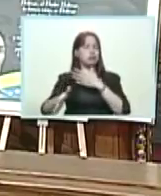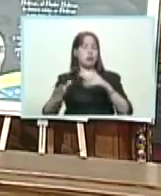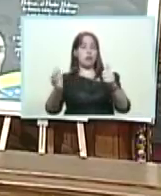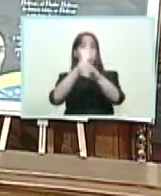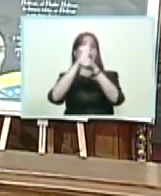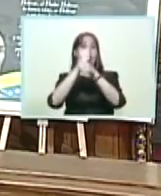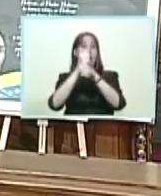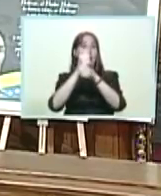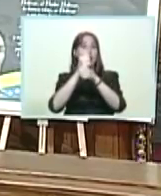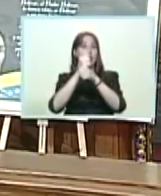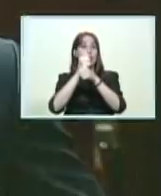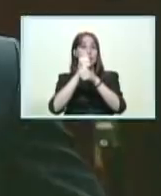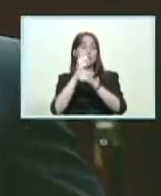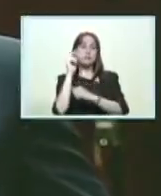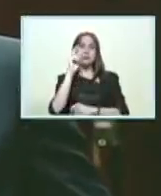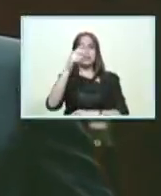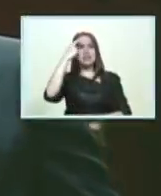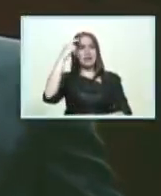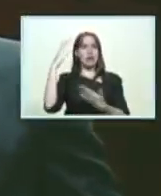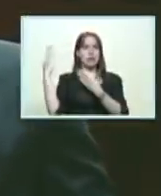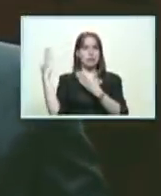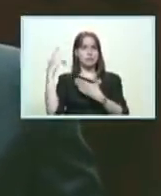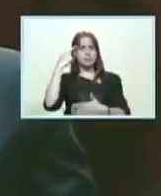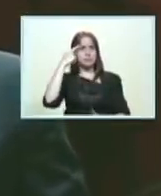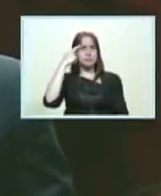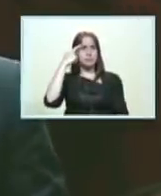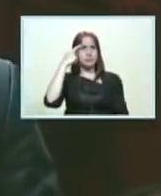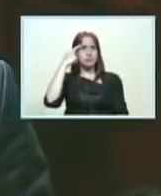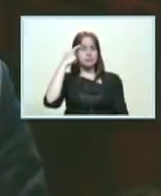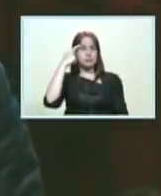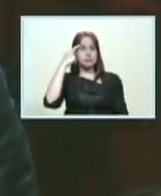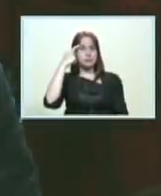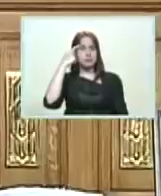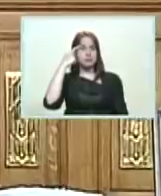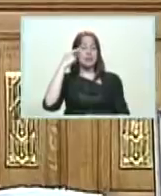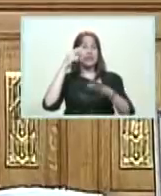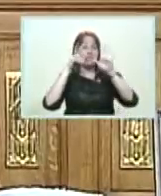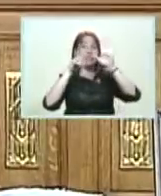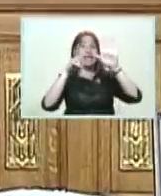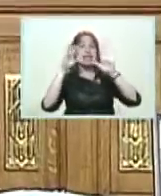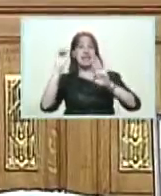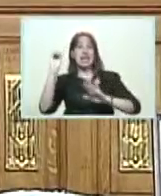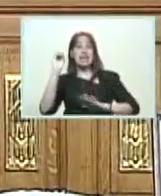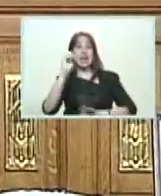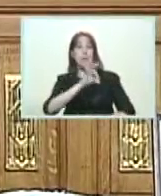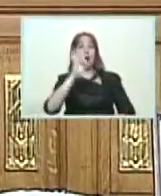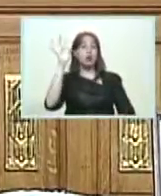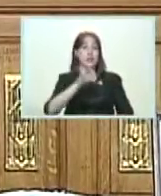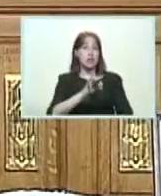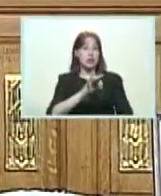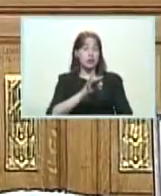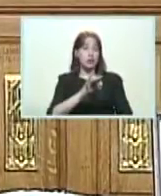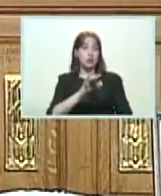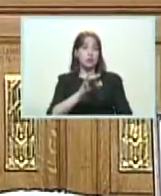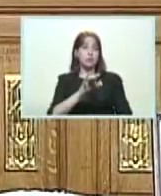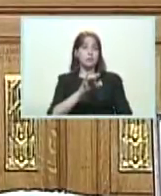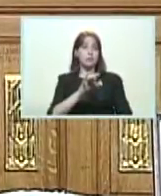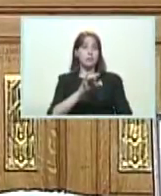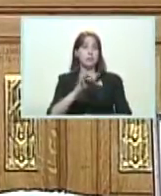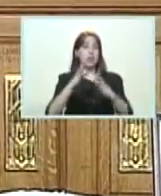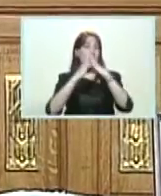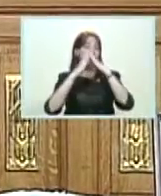logrado, y Venezuela debe saberlo, el 70% de